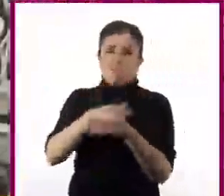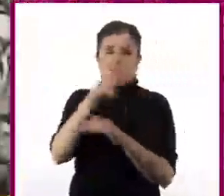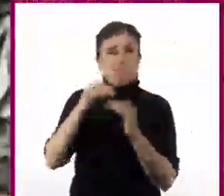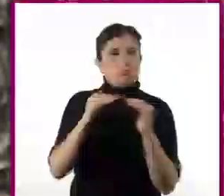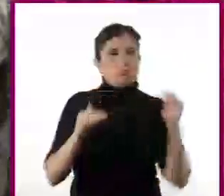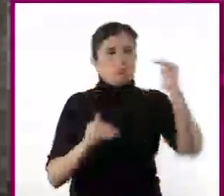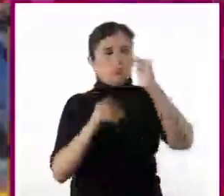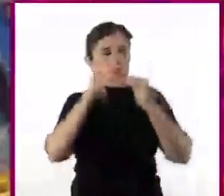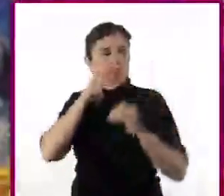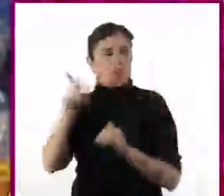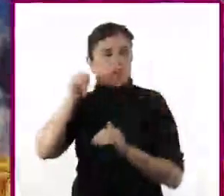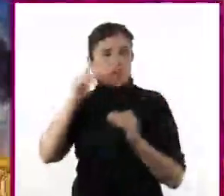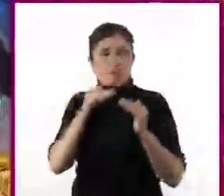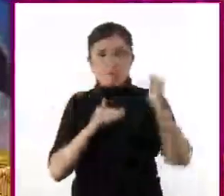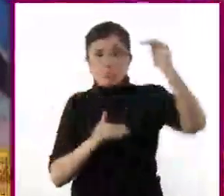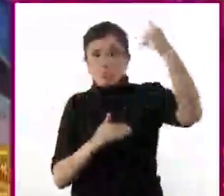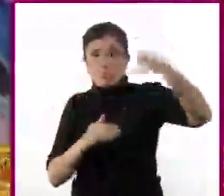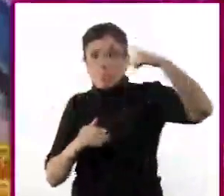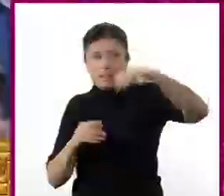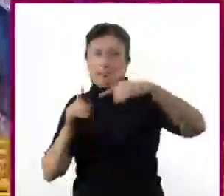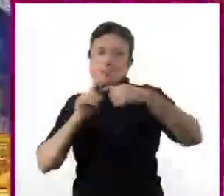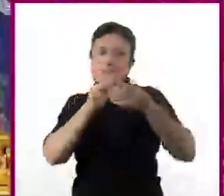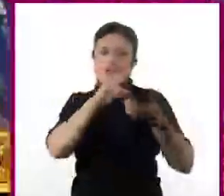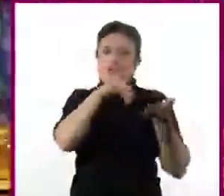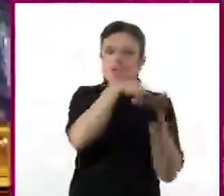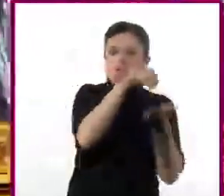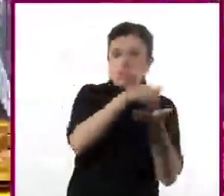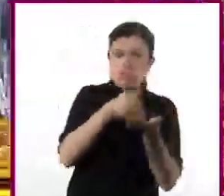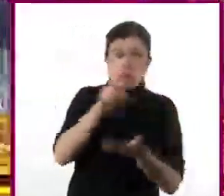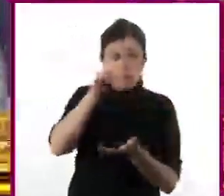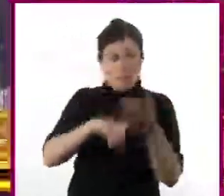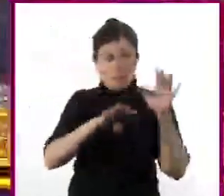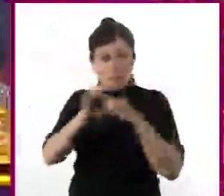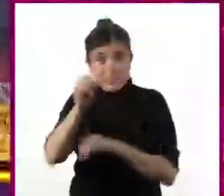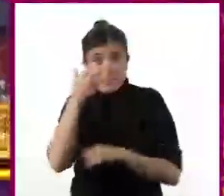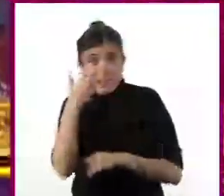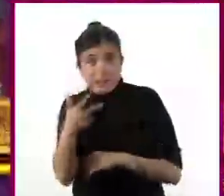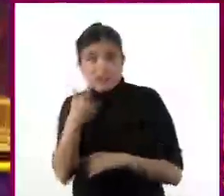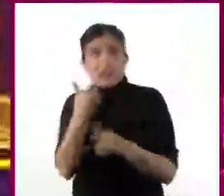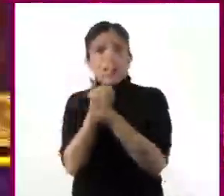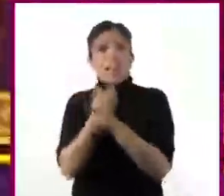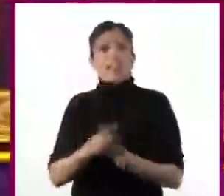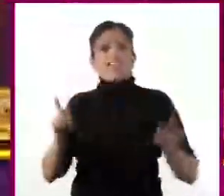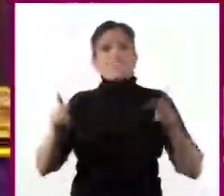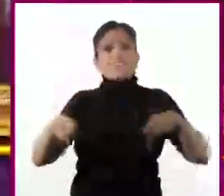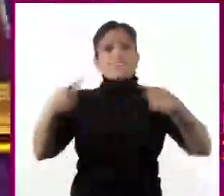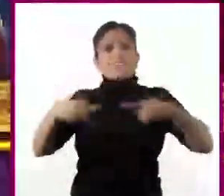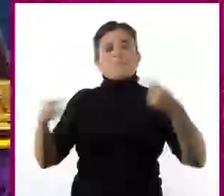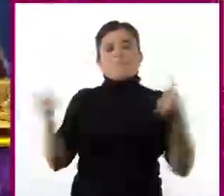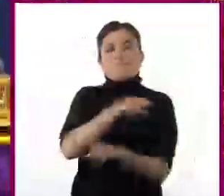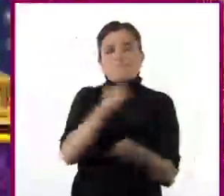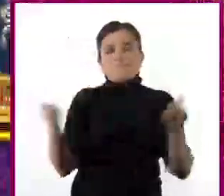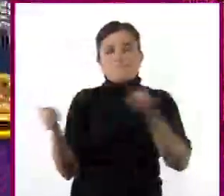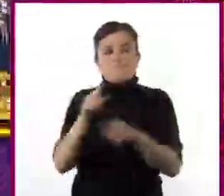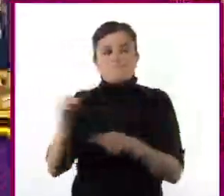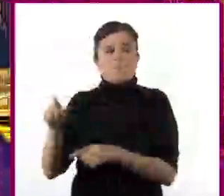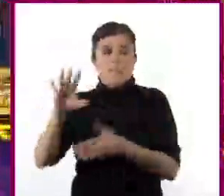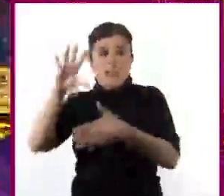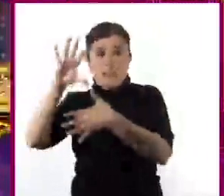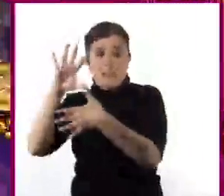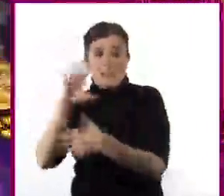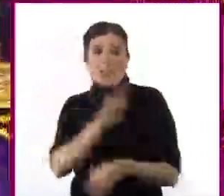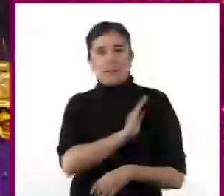Papa. Para el año 1778, se decretó el libre comercio entre América y